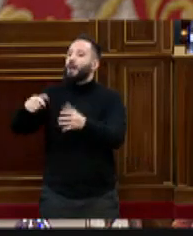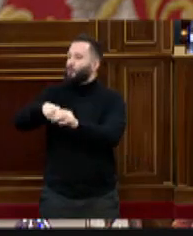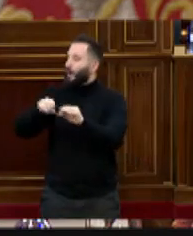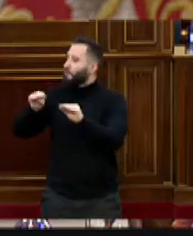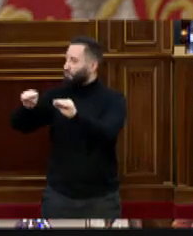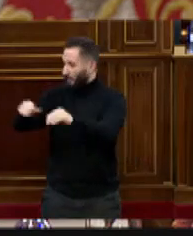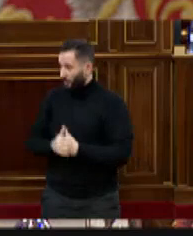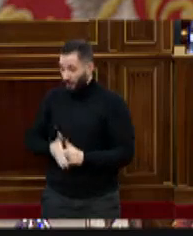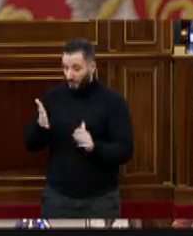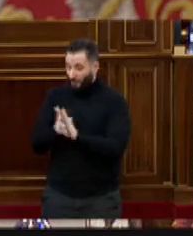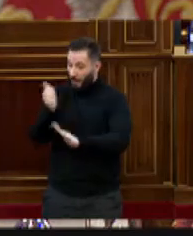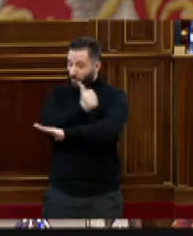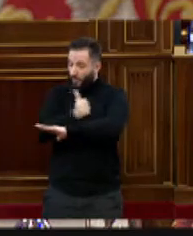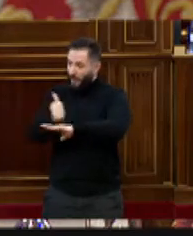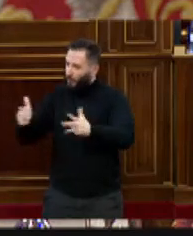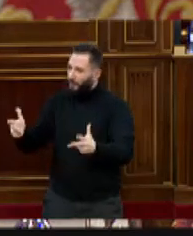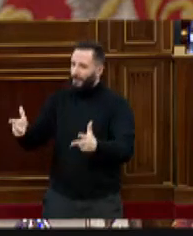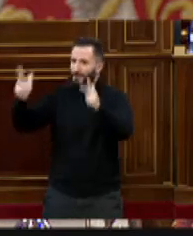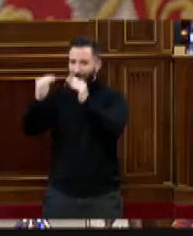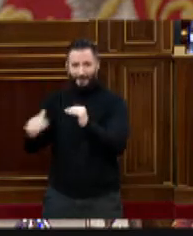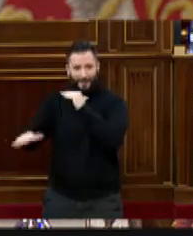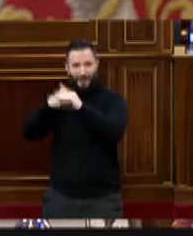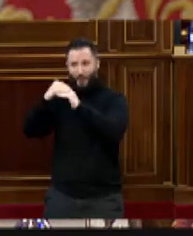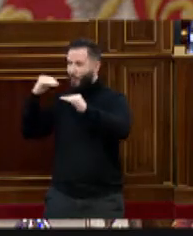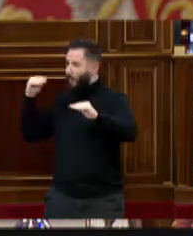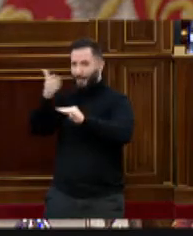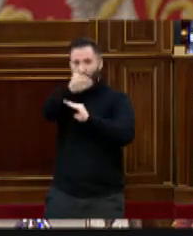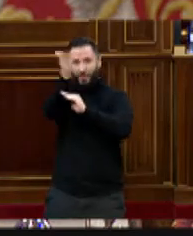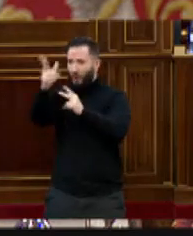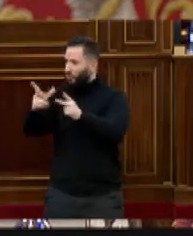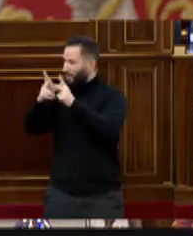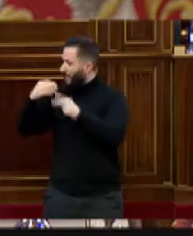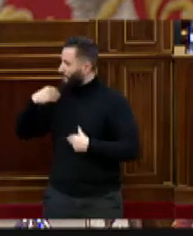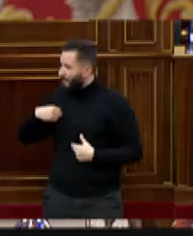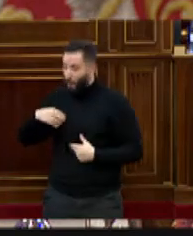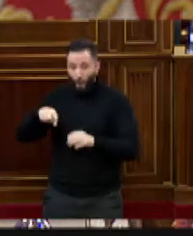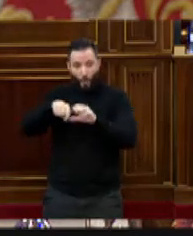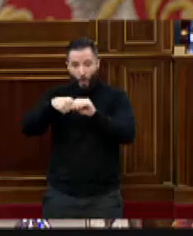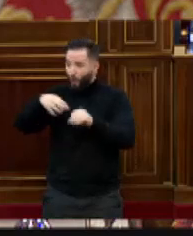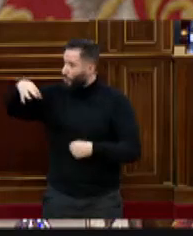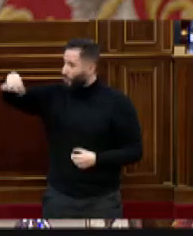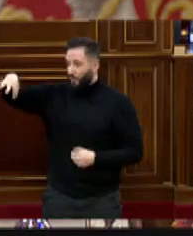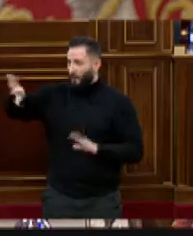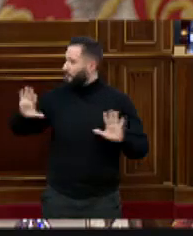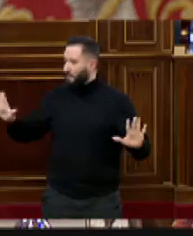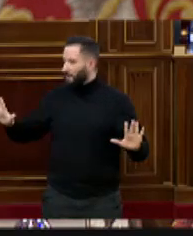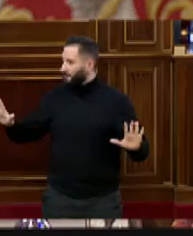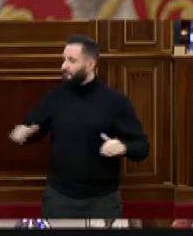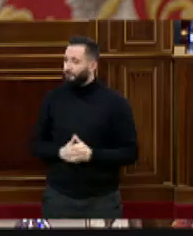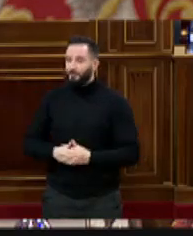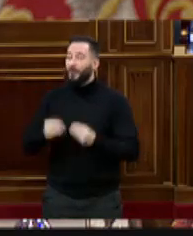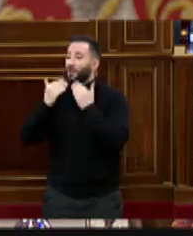el de ciudadanos libres e iguales a los otros ciudadanos el único lugar que os corresponde